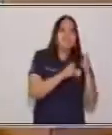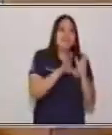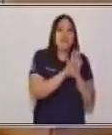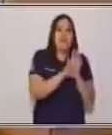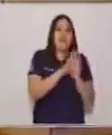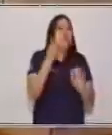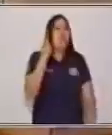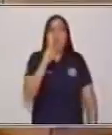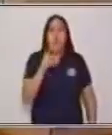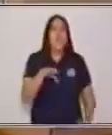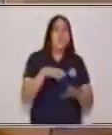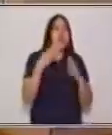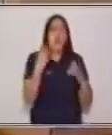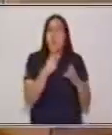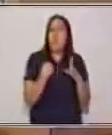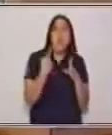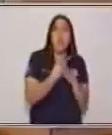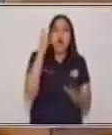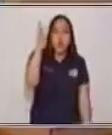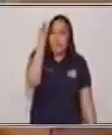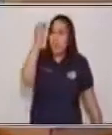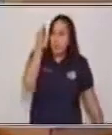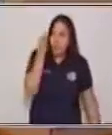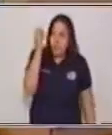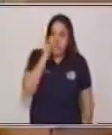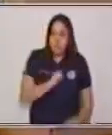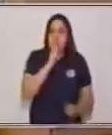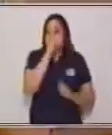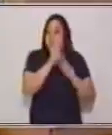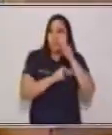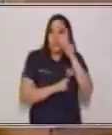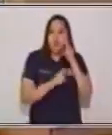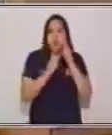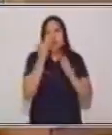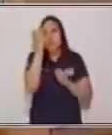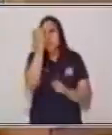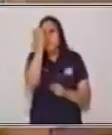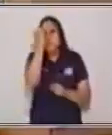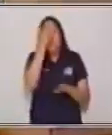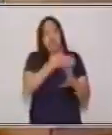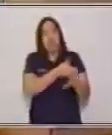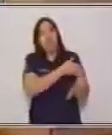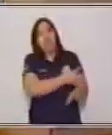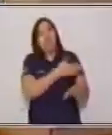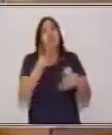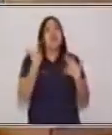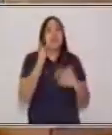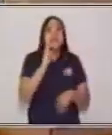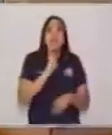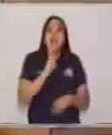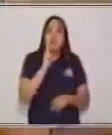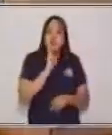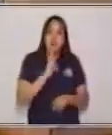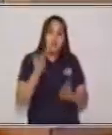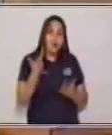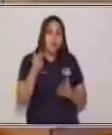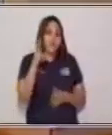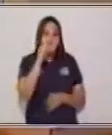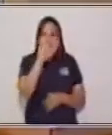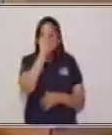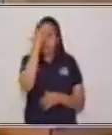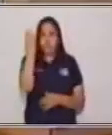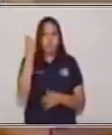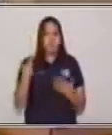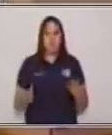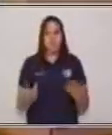¿cómo?, ¿cuándo? y ¿por qué? Teniendo en cuenta entonces los conocimientos y los actantes del verbo, asimismo no olvidar el